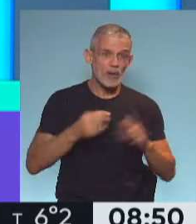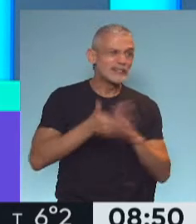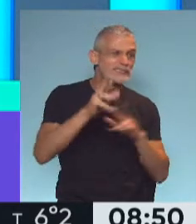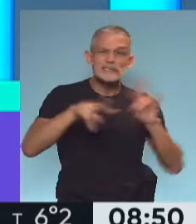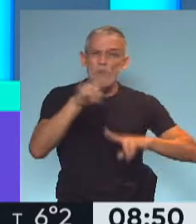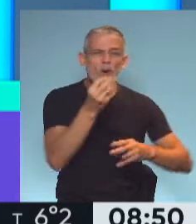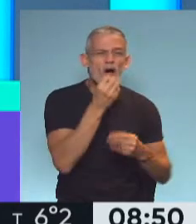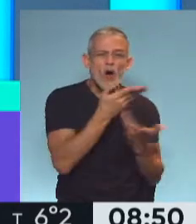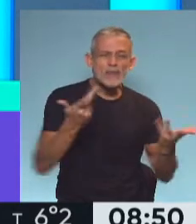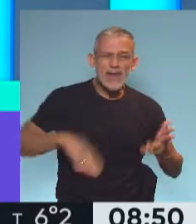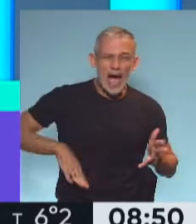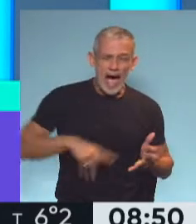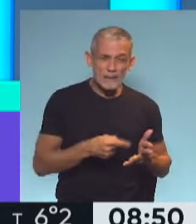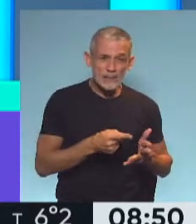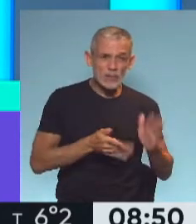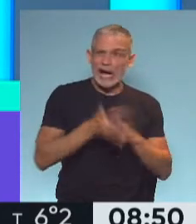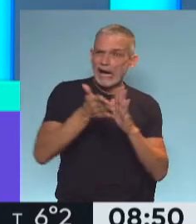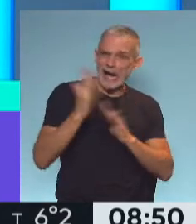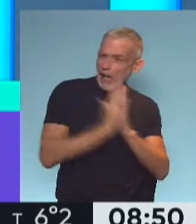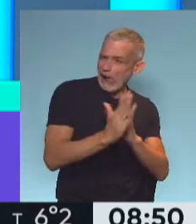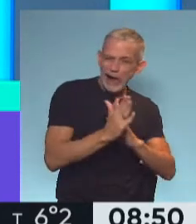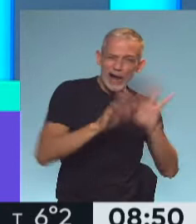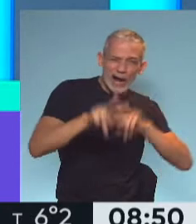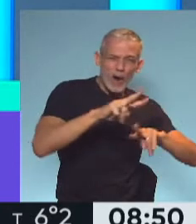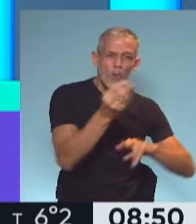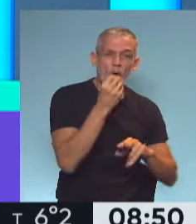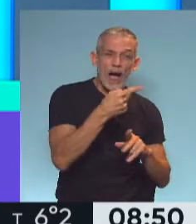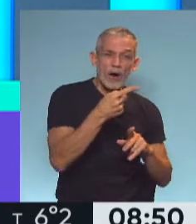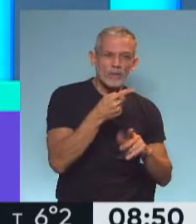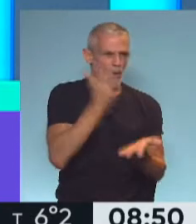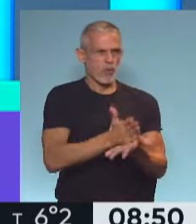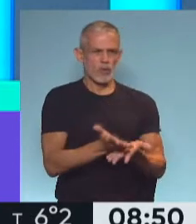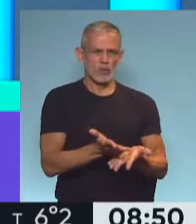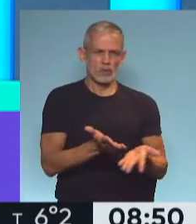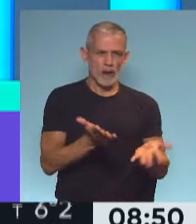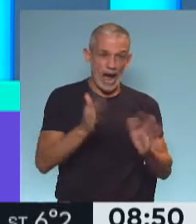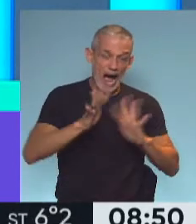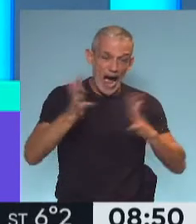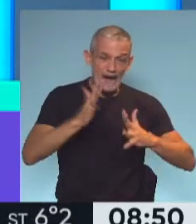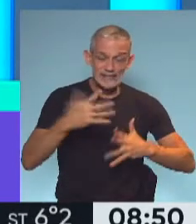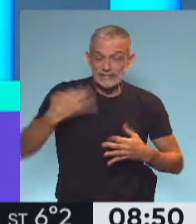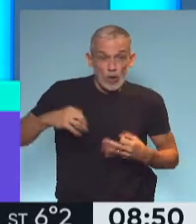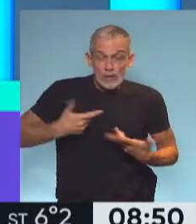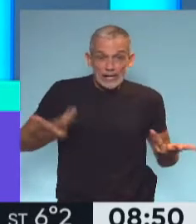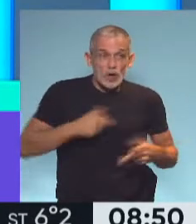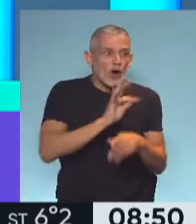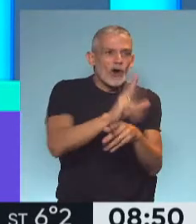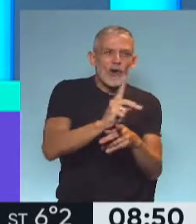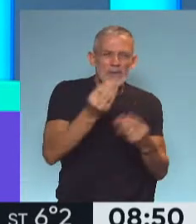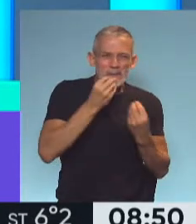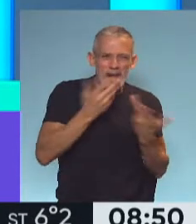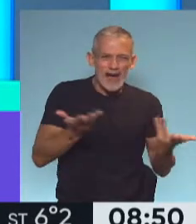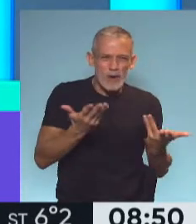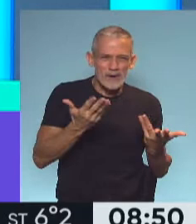comida porque estaban muertos de hambre entonces salían a buscar comida muchas veces tenían se veían obligados a robar pues vivían en comer